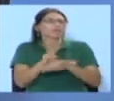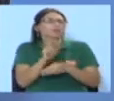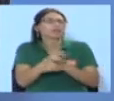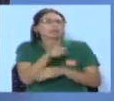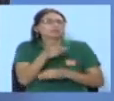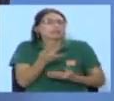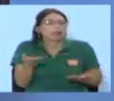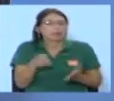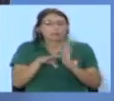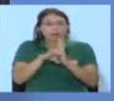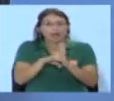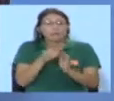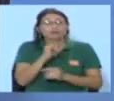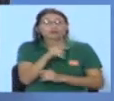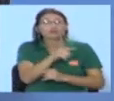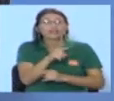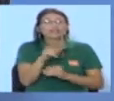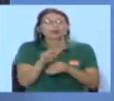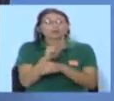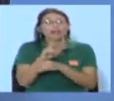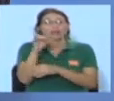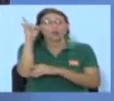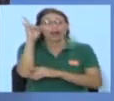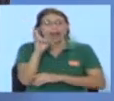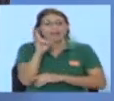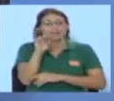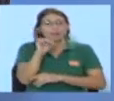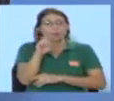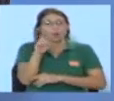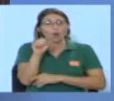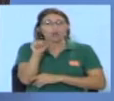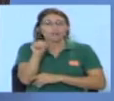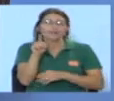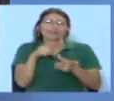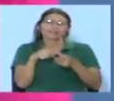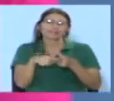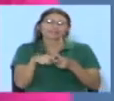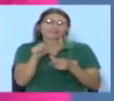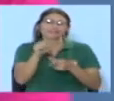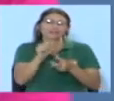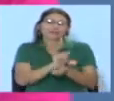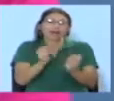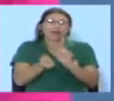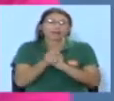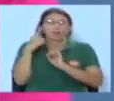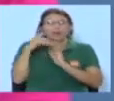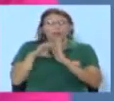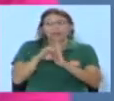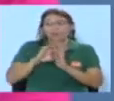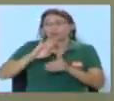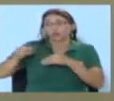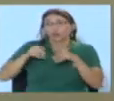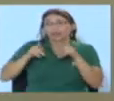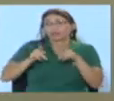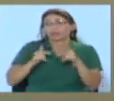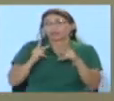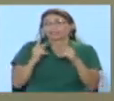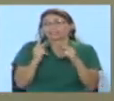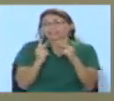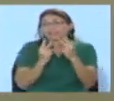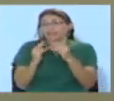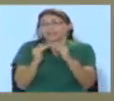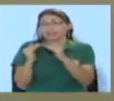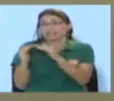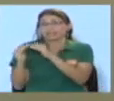si estás usando cable modem, uh-huh. ahí sí podrías tener un cambio de eficiencia, porque si todos tus vecinos están navegando, pues se comparte. Uh-huh. Pero ¿qué es